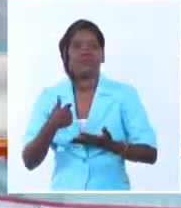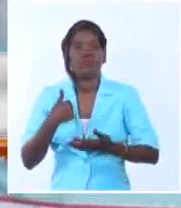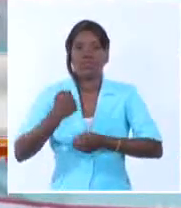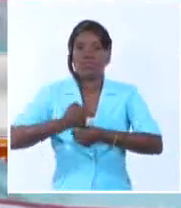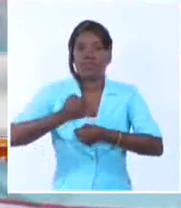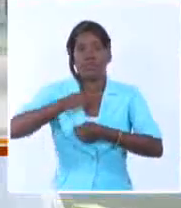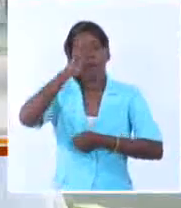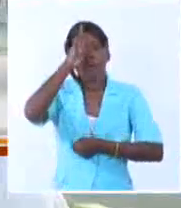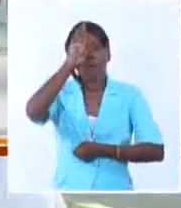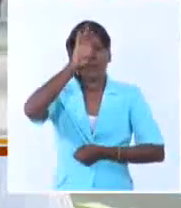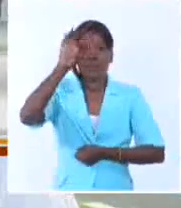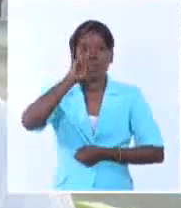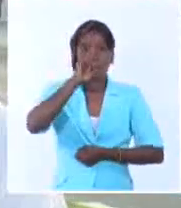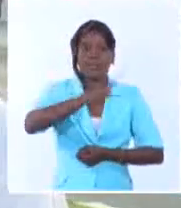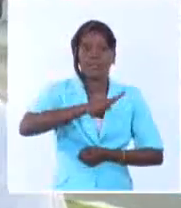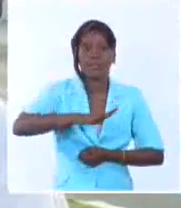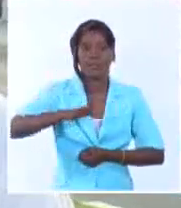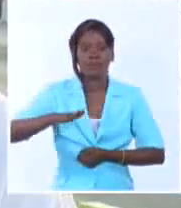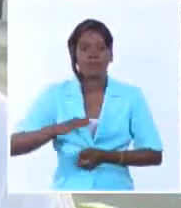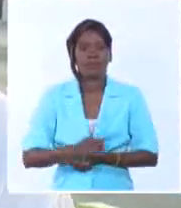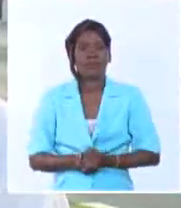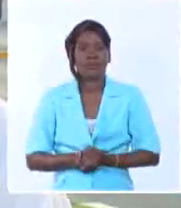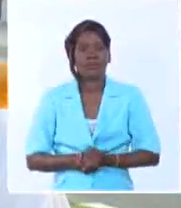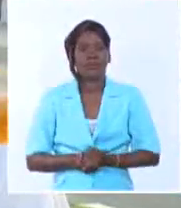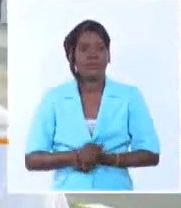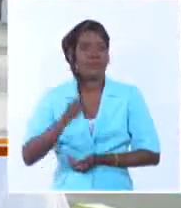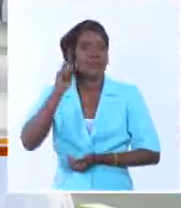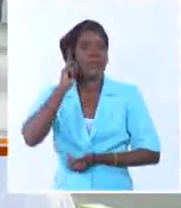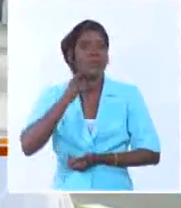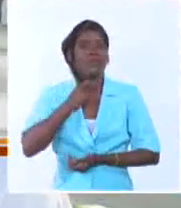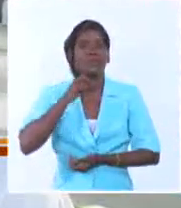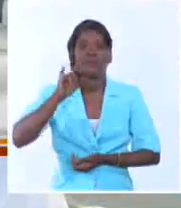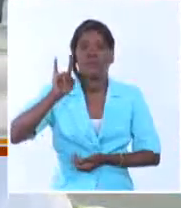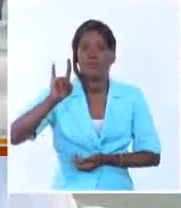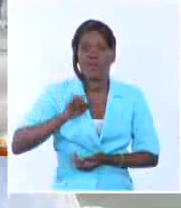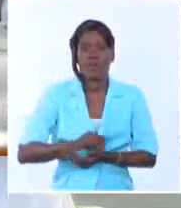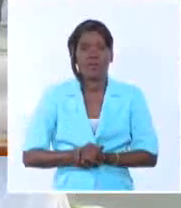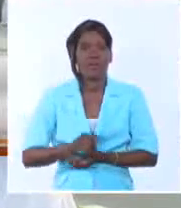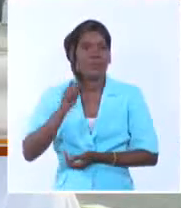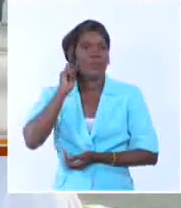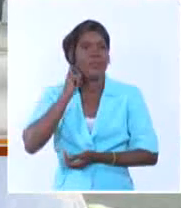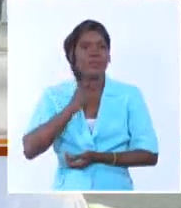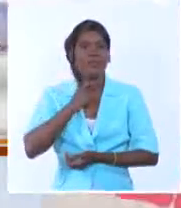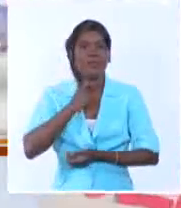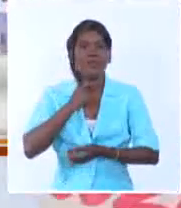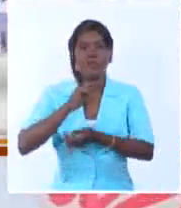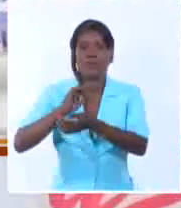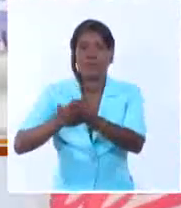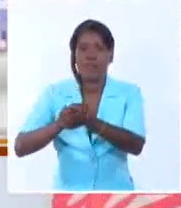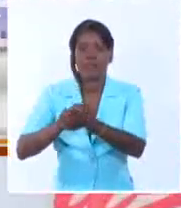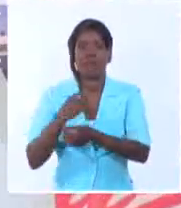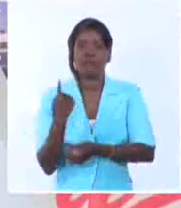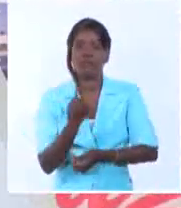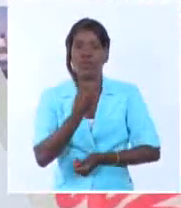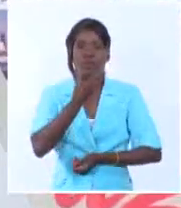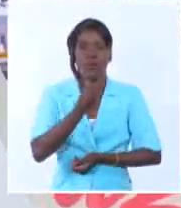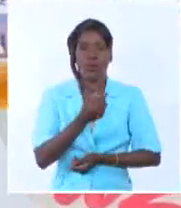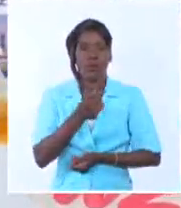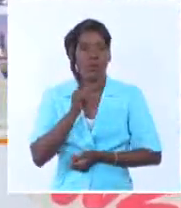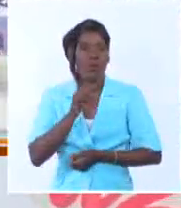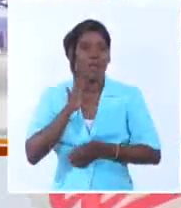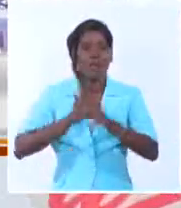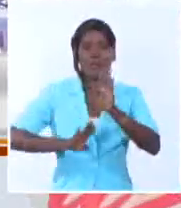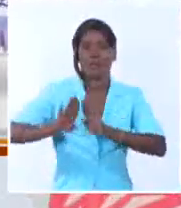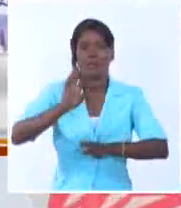Pediátrico Paquito González Cuero. La FEU, la juventud, la FEN de Cienfuegos, a cerrar por todos los altos. A pesar de las dificultades que